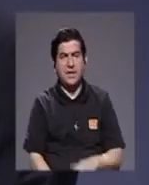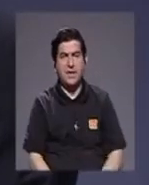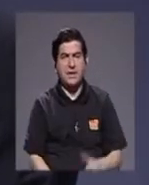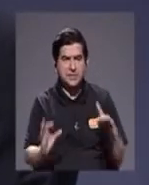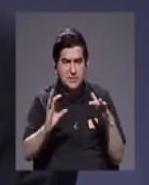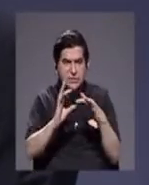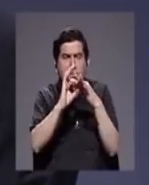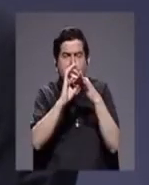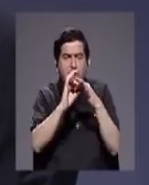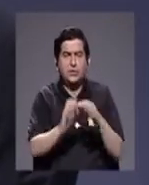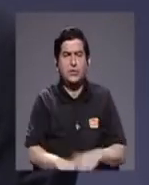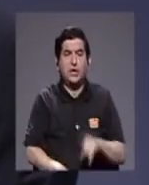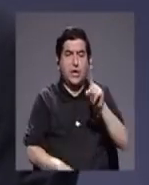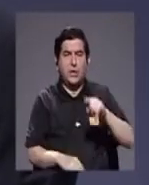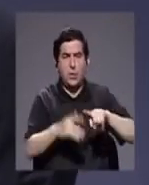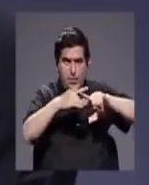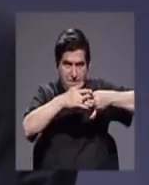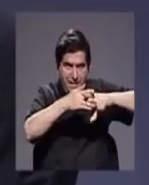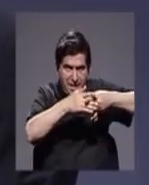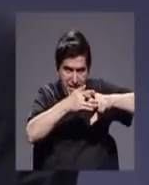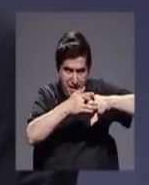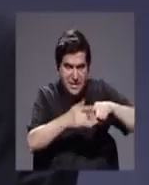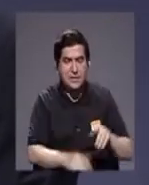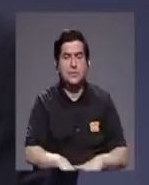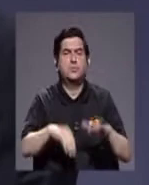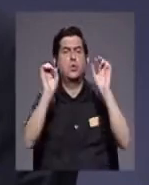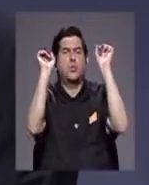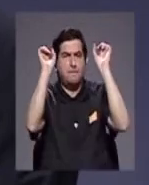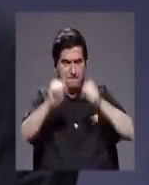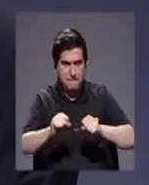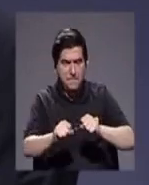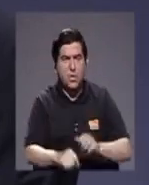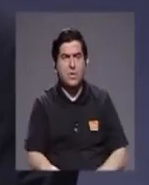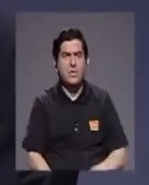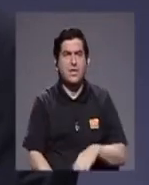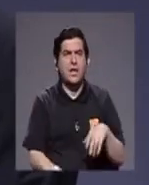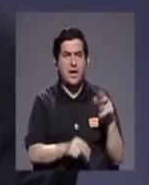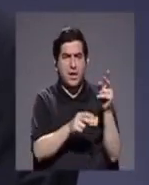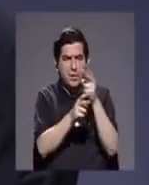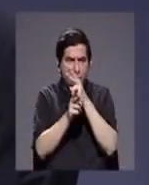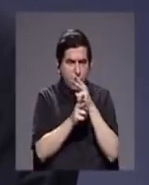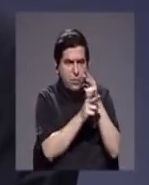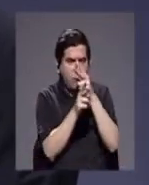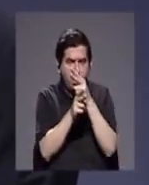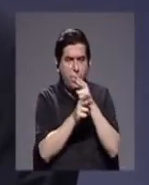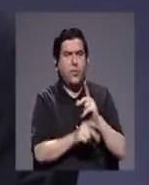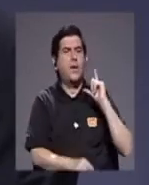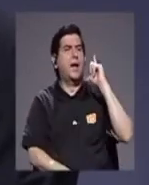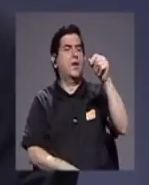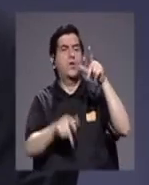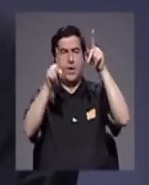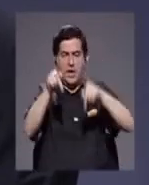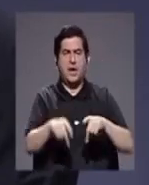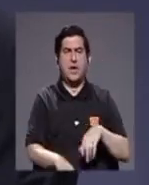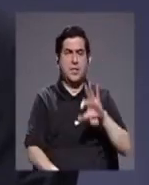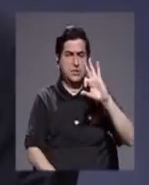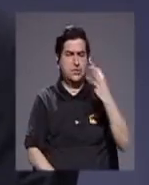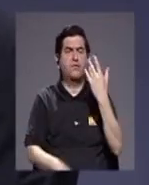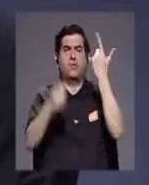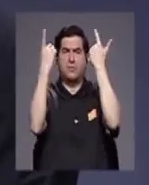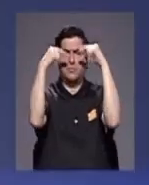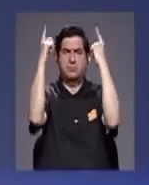de los sensores en un dispositivo nos permite realmente hacer un monitoreo remoto del paciente de una manera muy